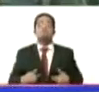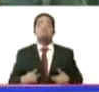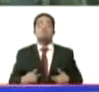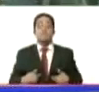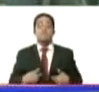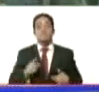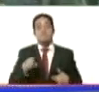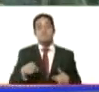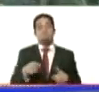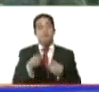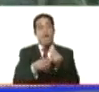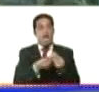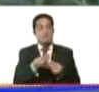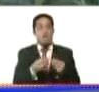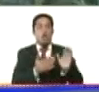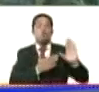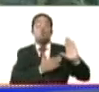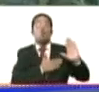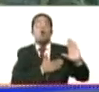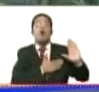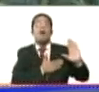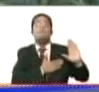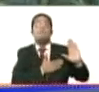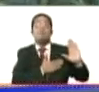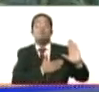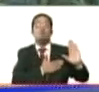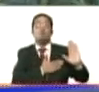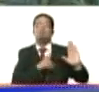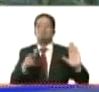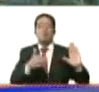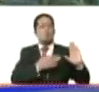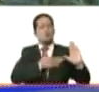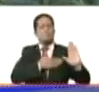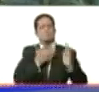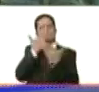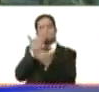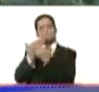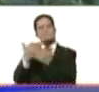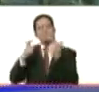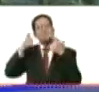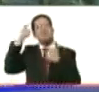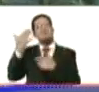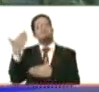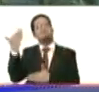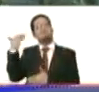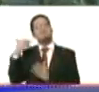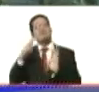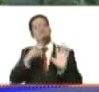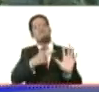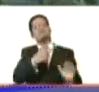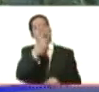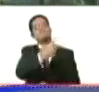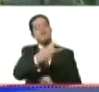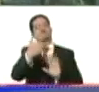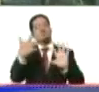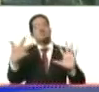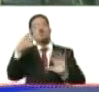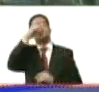juramento que hemos hecho con ese gigante que hace 28 años aquí en este mismo lugar,